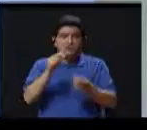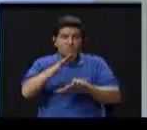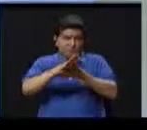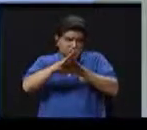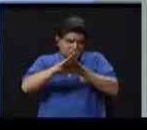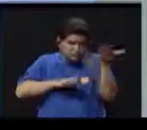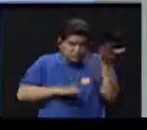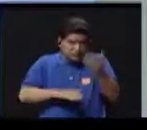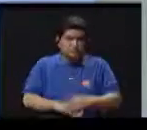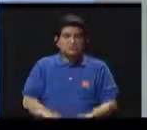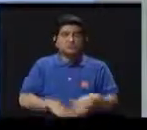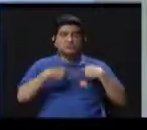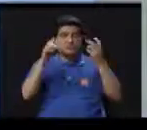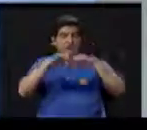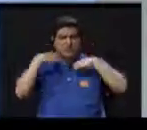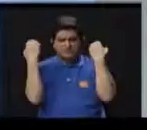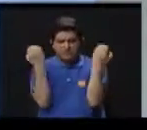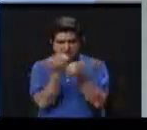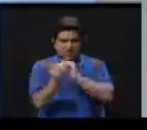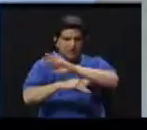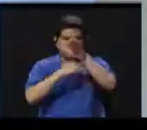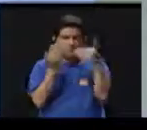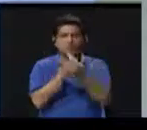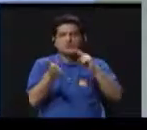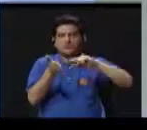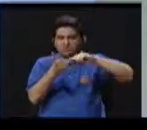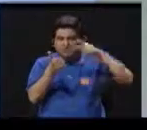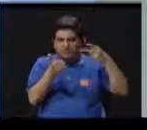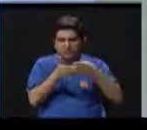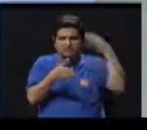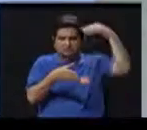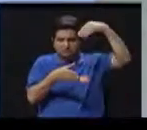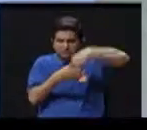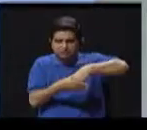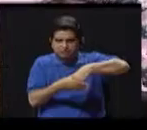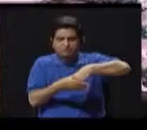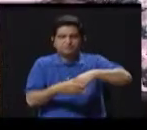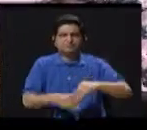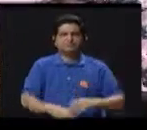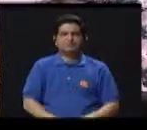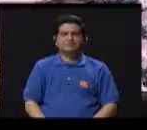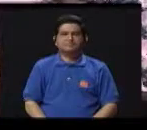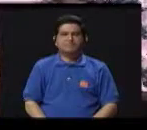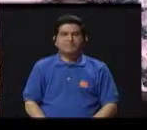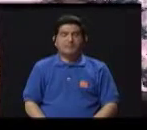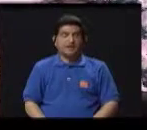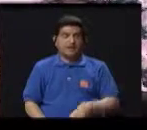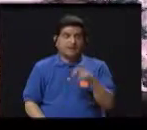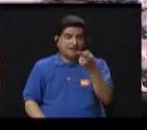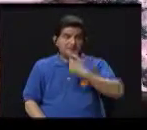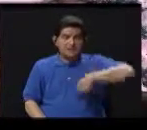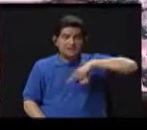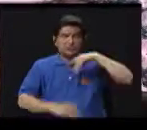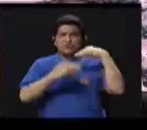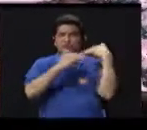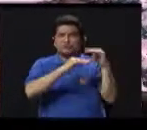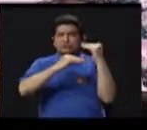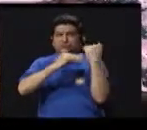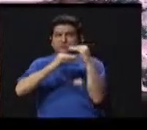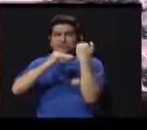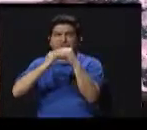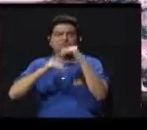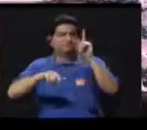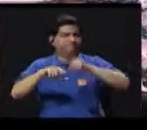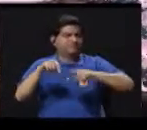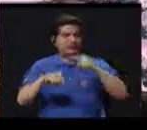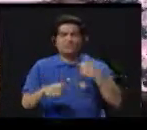allá, transportar equipo y todas las implicaciones que eso tiene. Entonces eso nos limitó un poco,